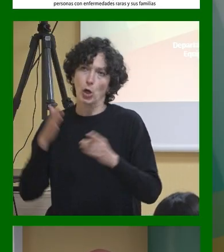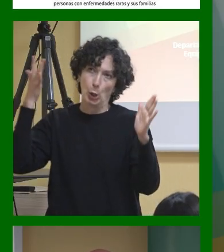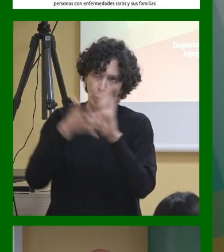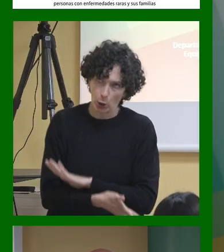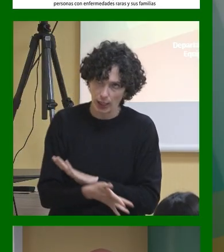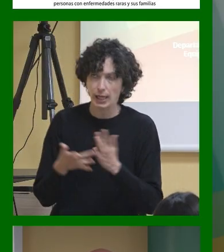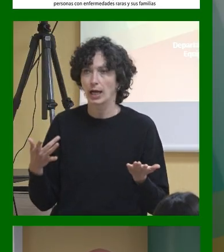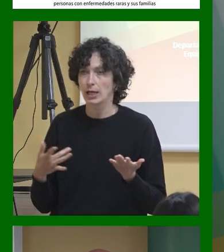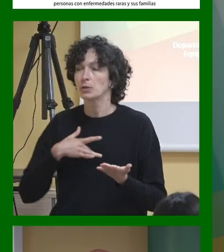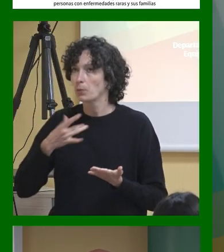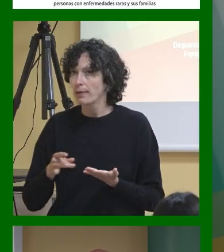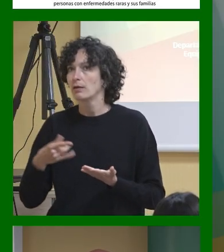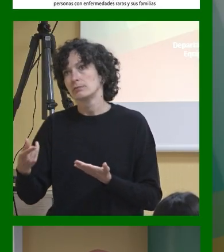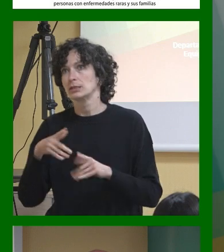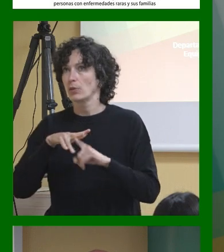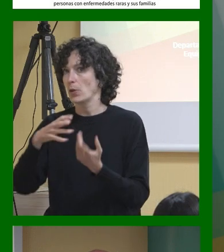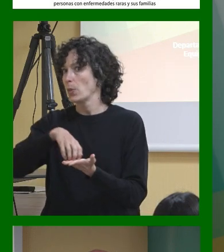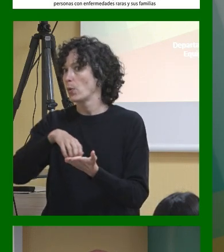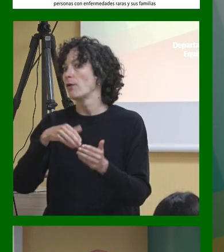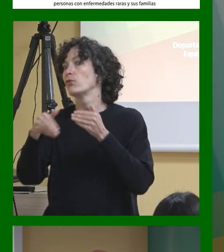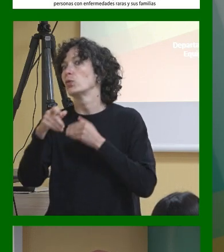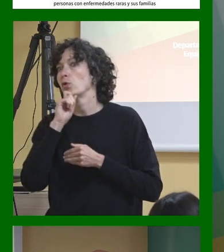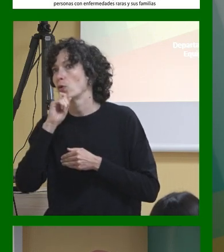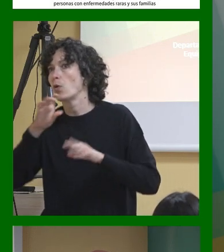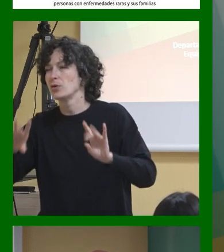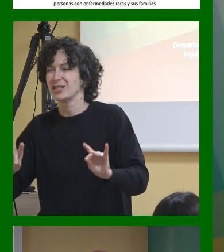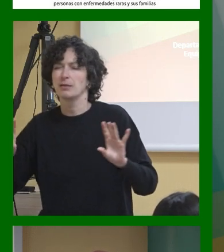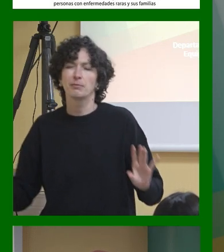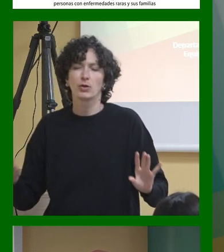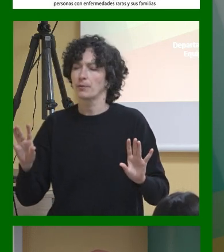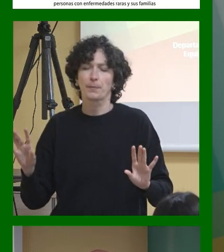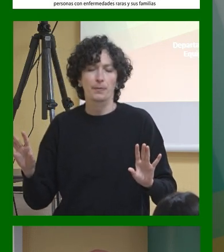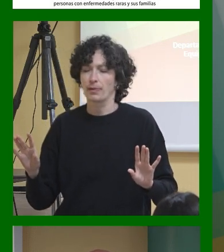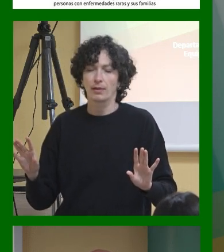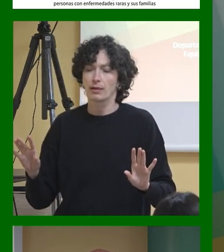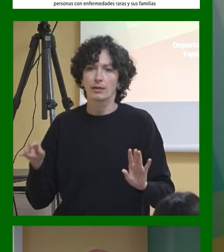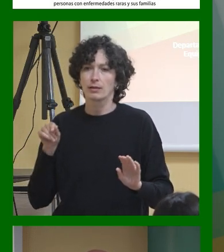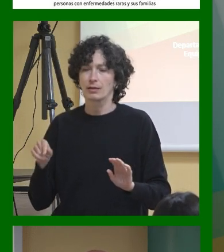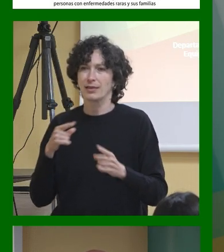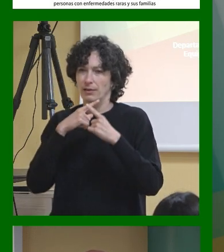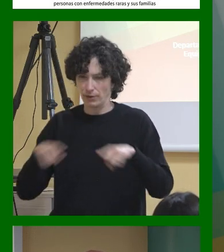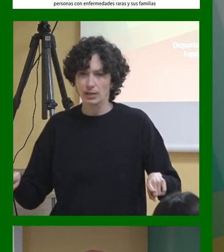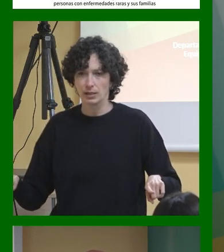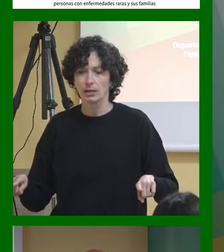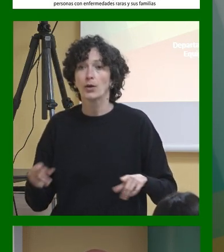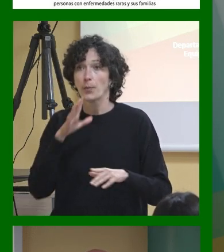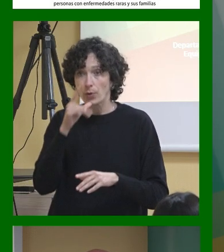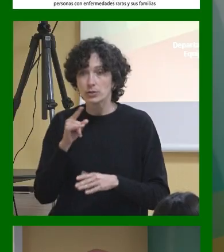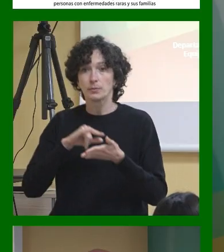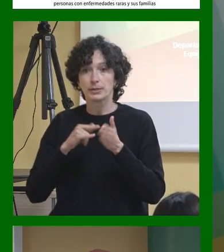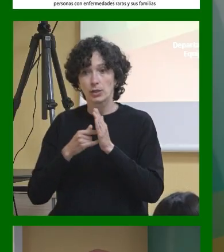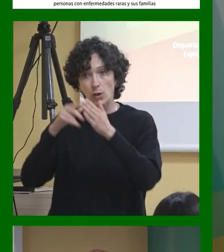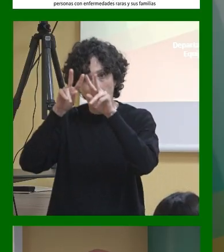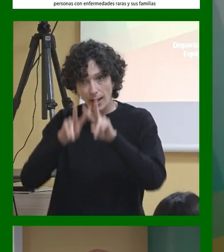que pueden tener una incertidumbre en cuanto a su expectativa, pero no es así como vive intentar entenderlo. Y por tanto, la metodología de